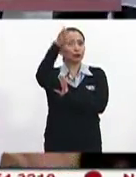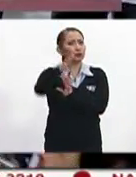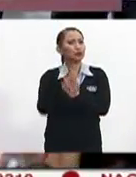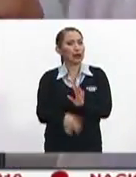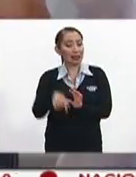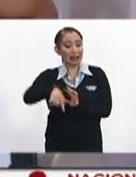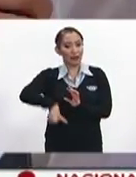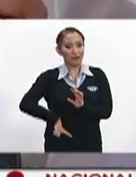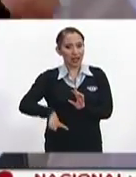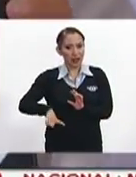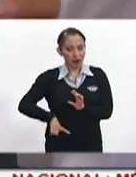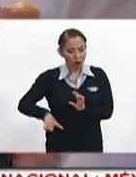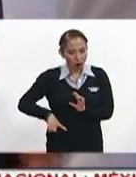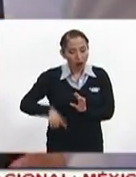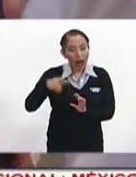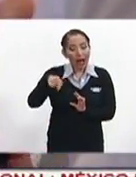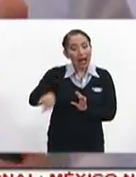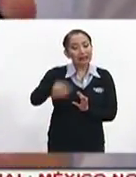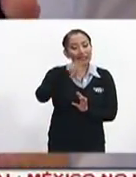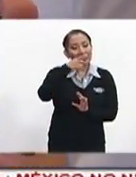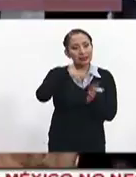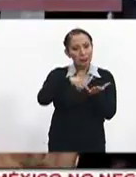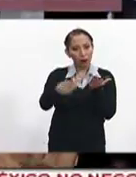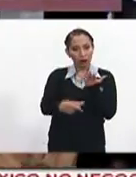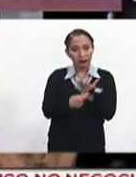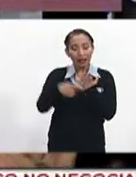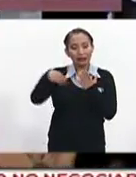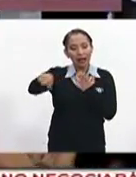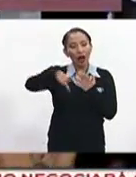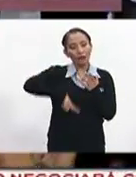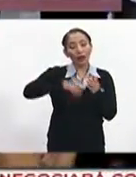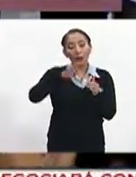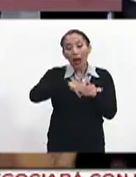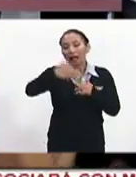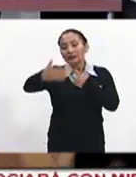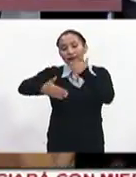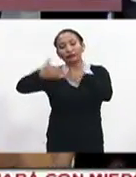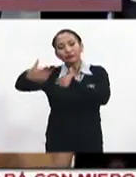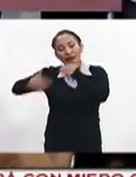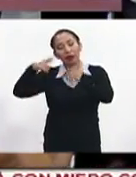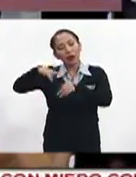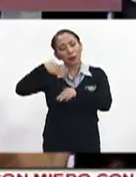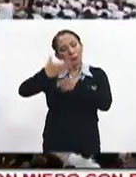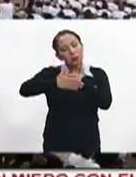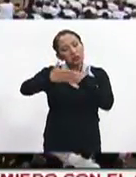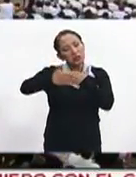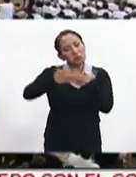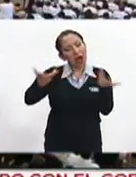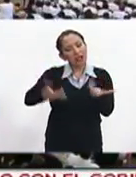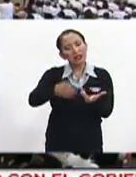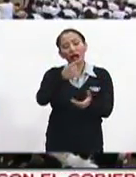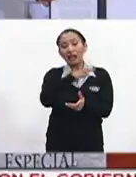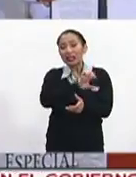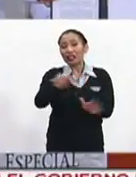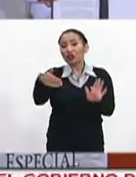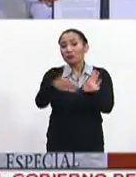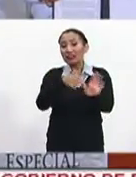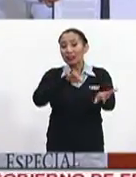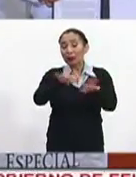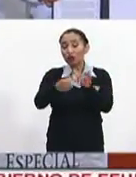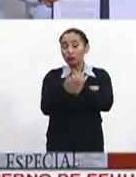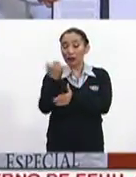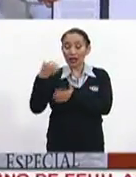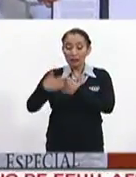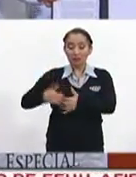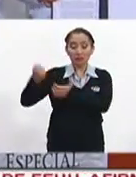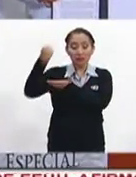trascendentes de esta administración. Destacó que este proyecto transeccional permitirá generar en el mediano plazo $500,000 de empleos e